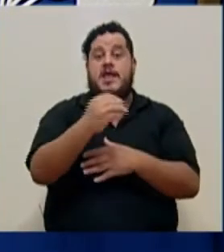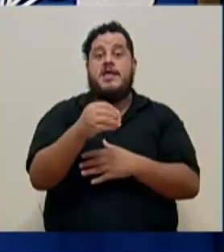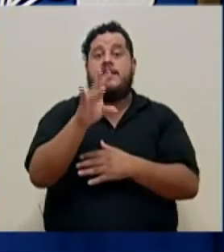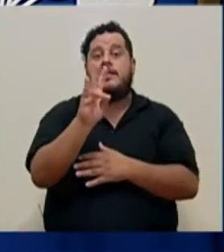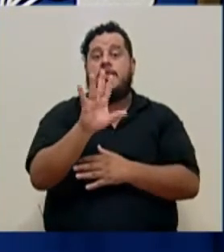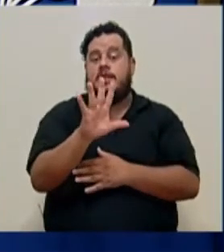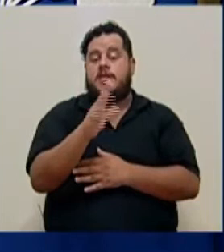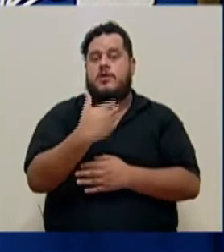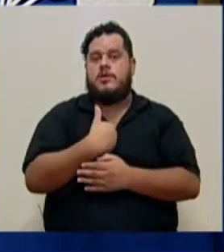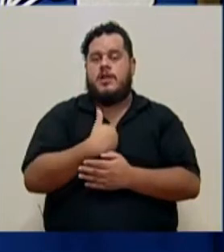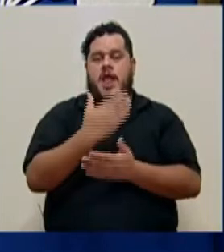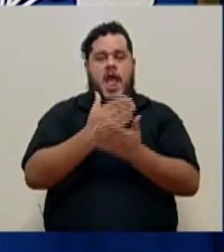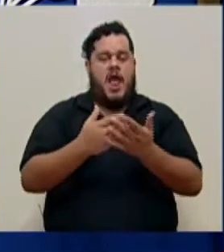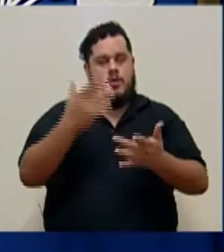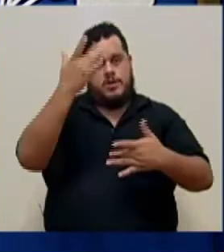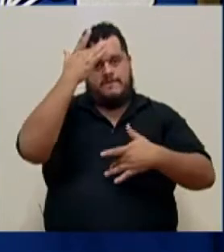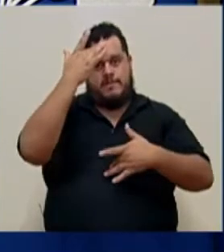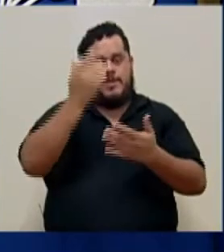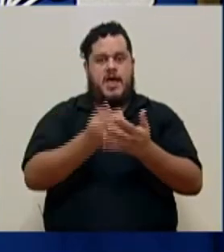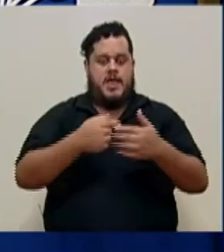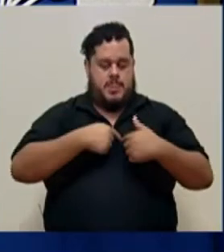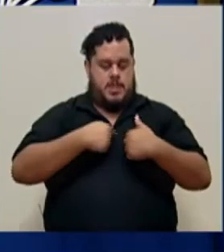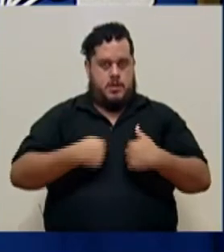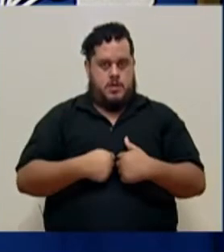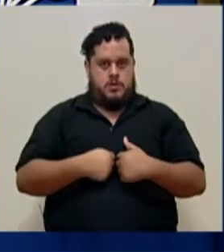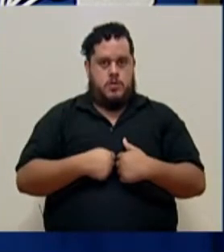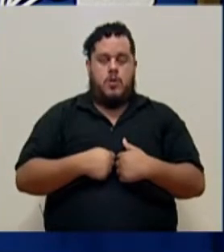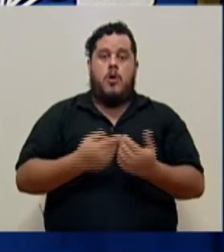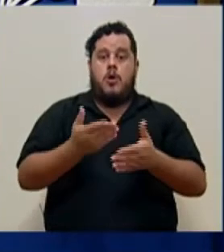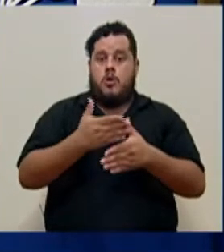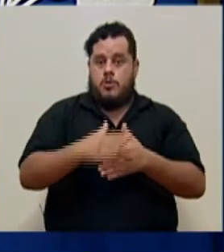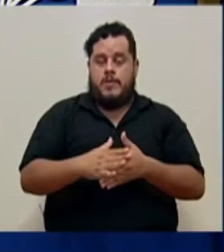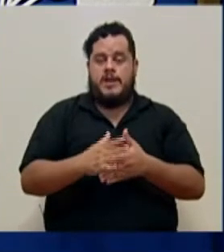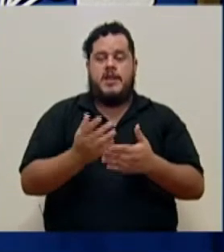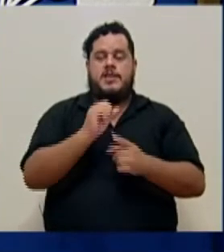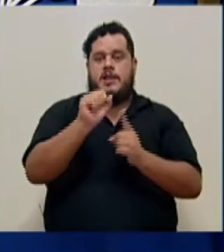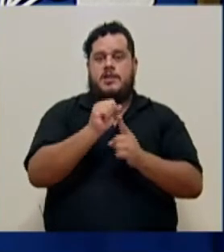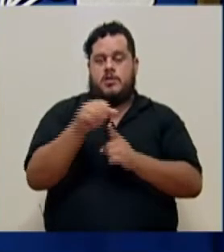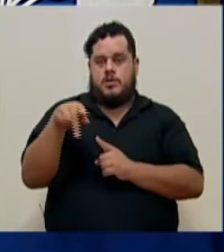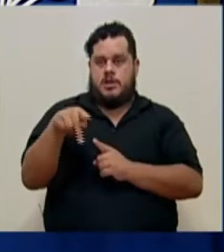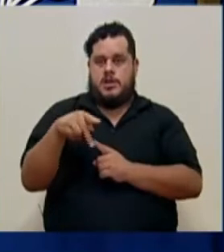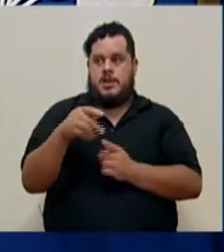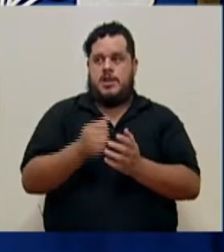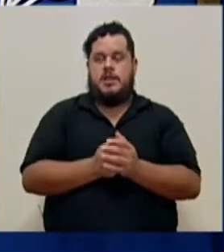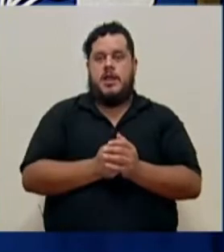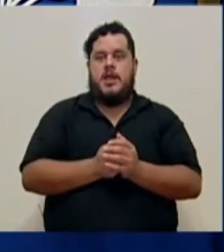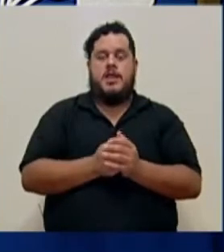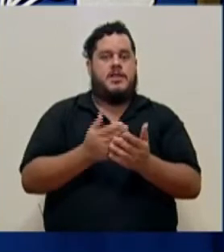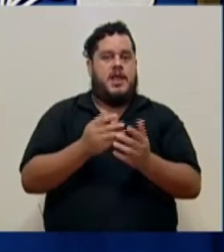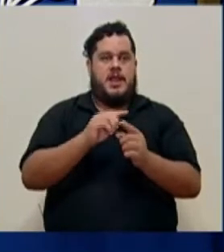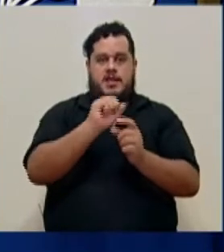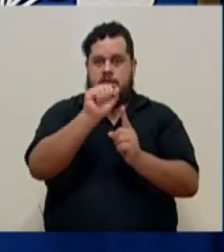75 presentaban alguna enfermedad del corazón como parte de los factores de riesgo de las comorbilidades